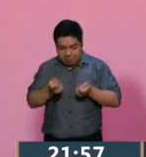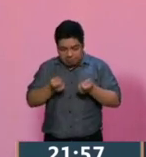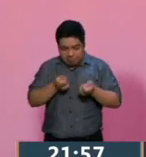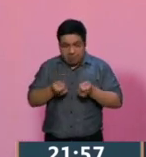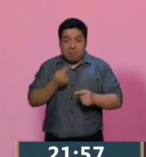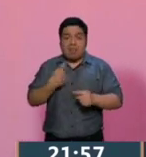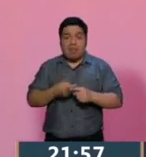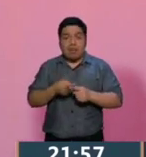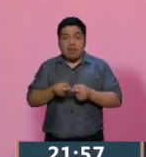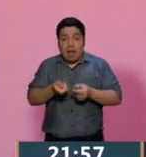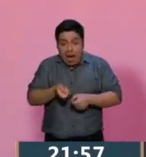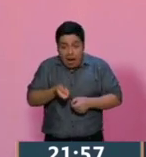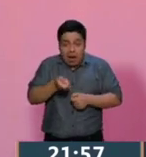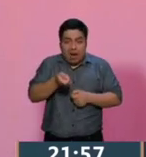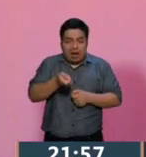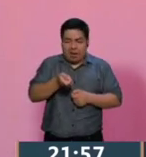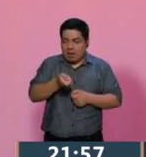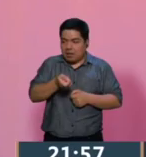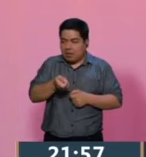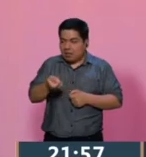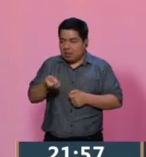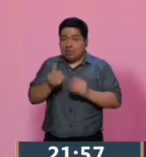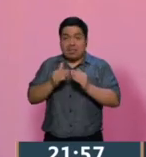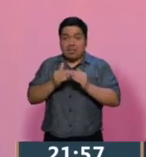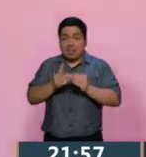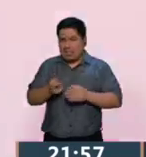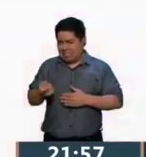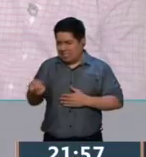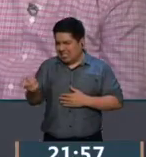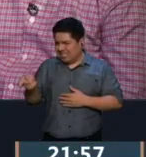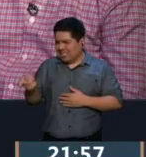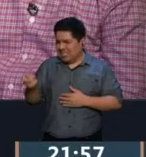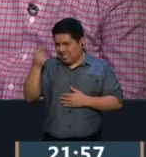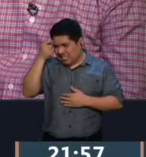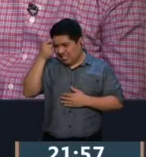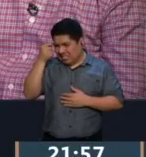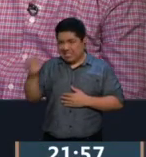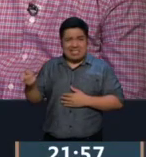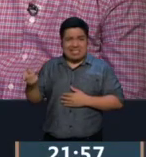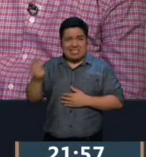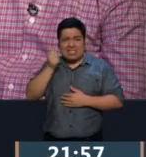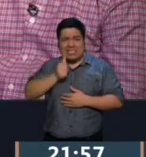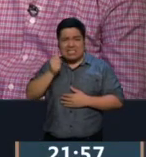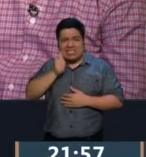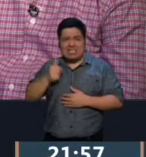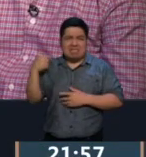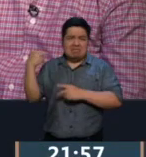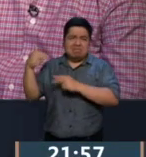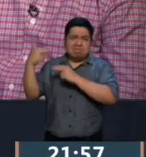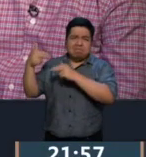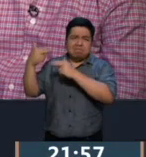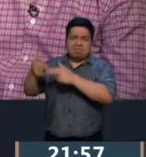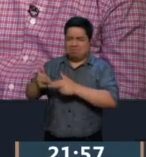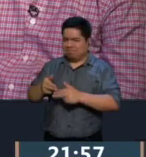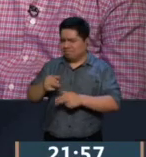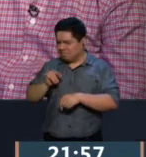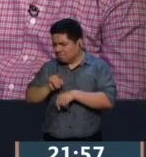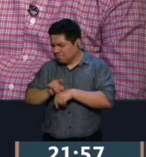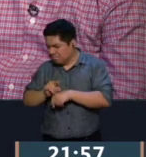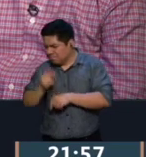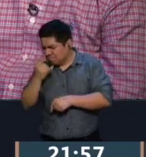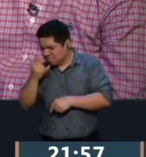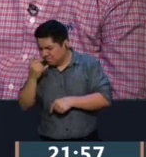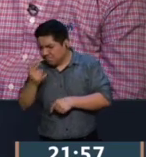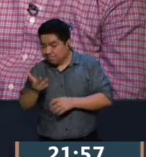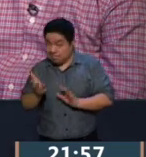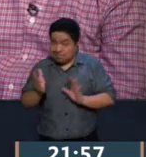quién le entregarían las llaves de su casa? ¿A alguien que viene arrastrando este tipo de sospechas,